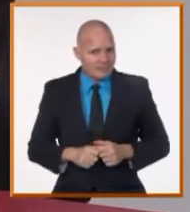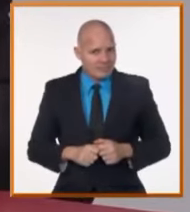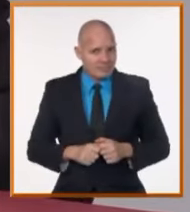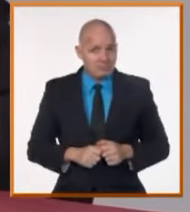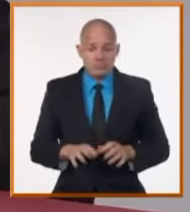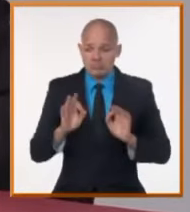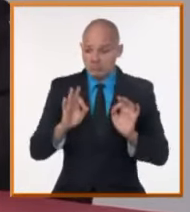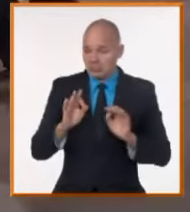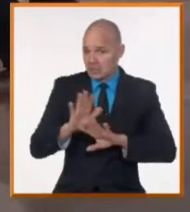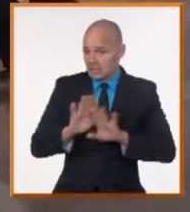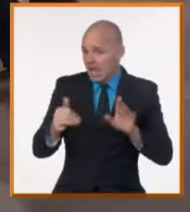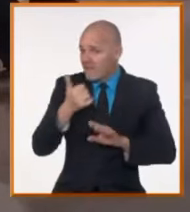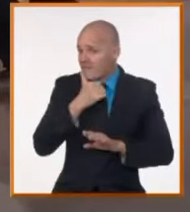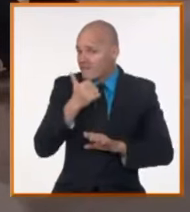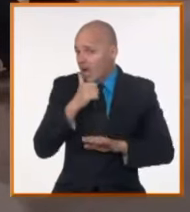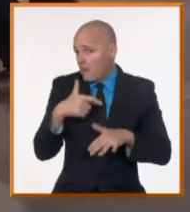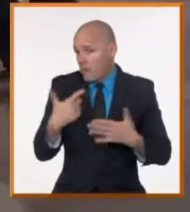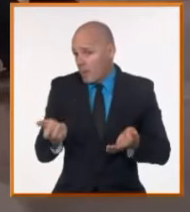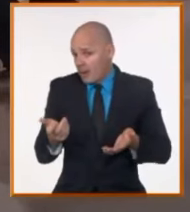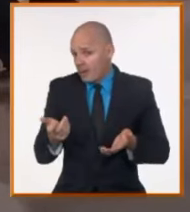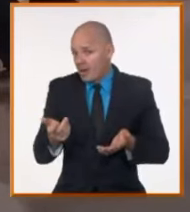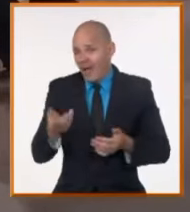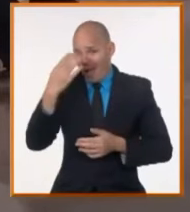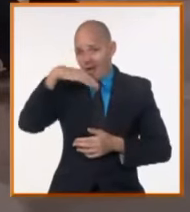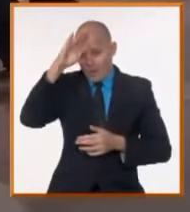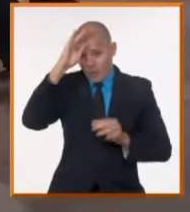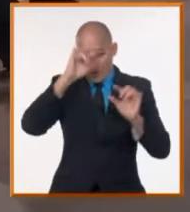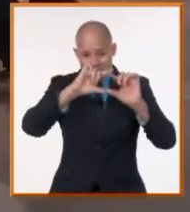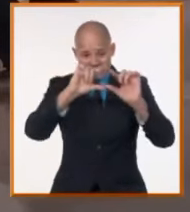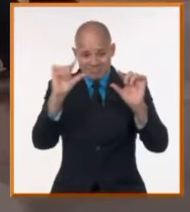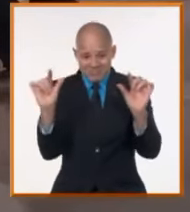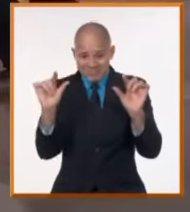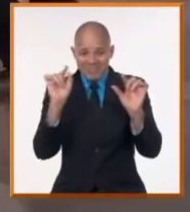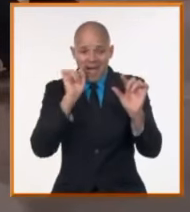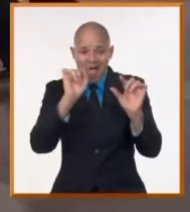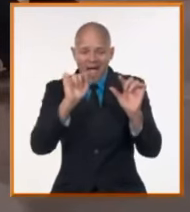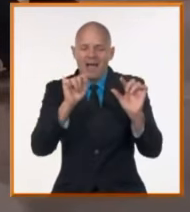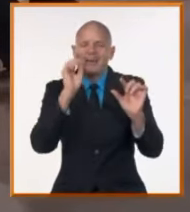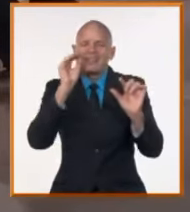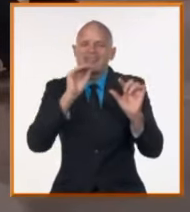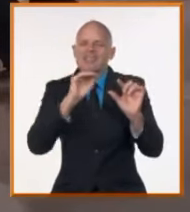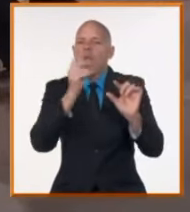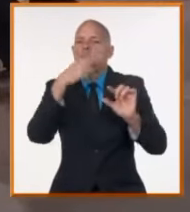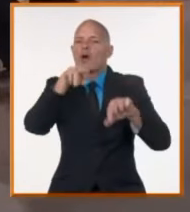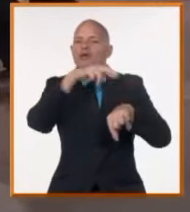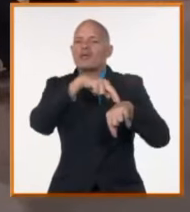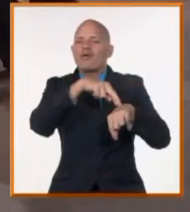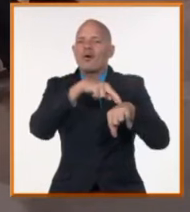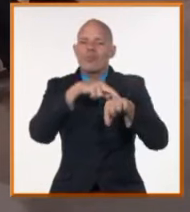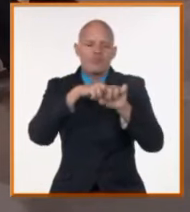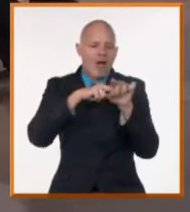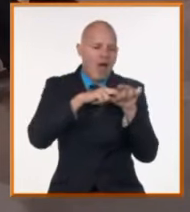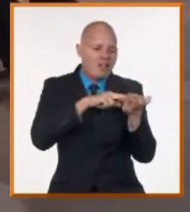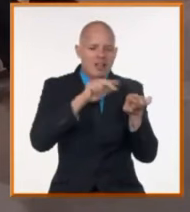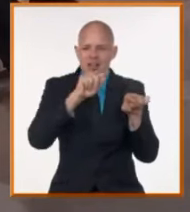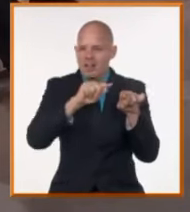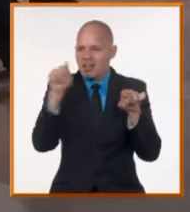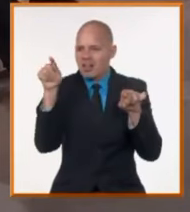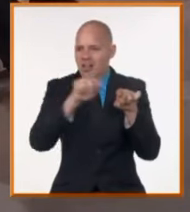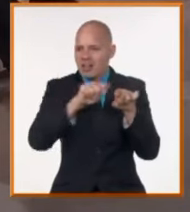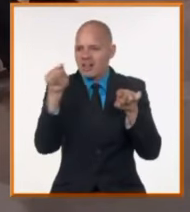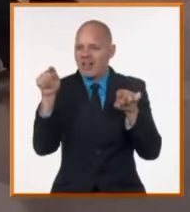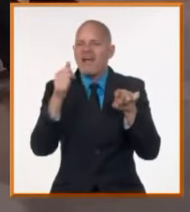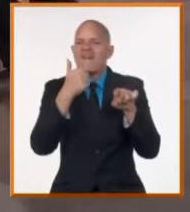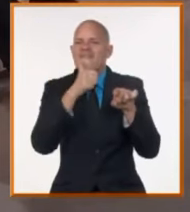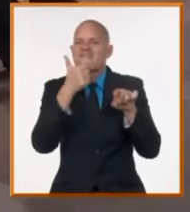puente natural hacia el comercio con Hispanoamérica. Y en tercer punto, porque Cuba y Puerto Rico son esenciales como punto de avanzada